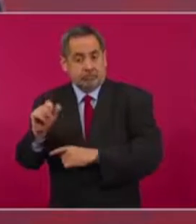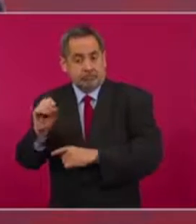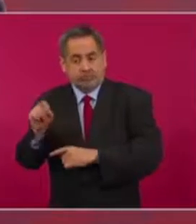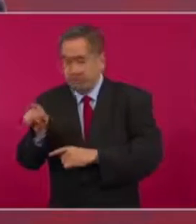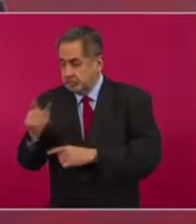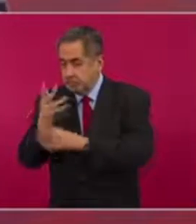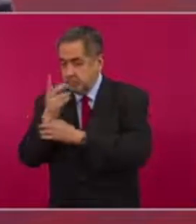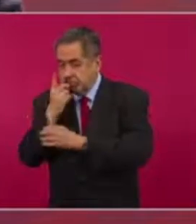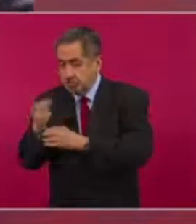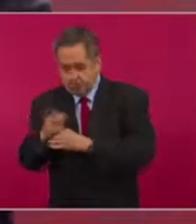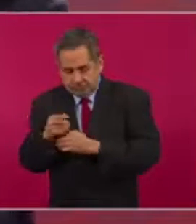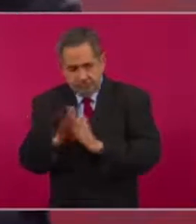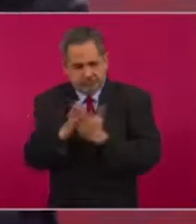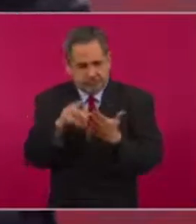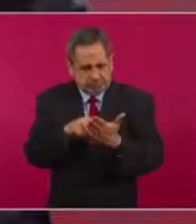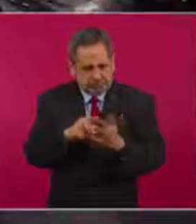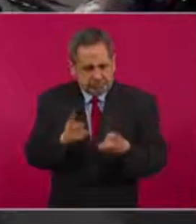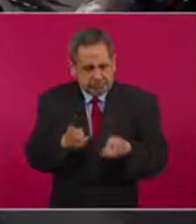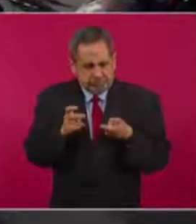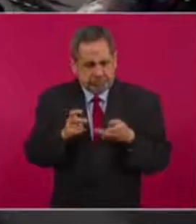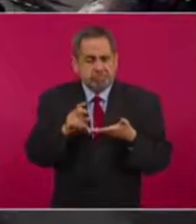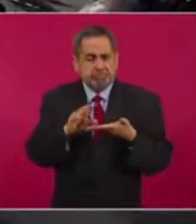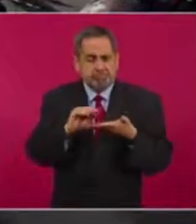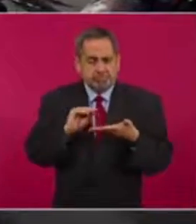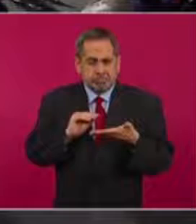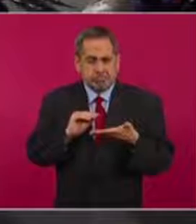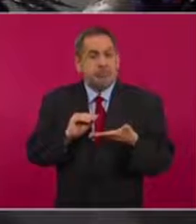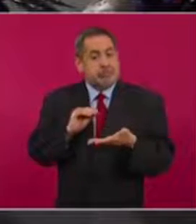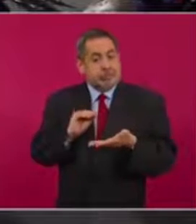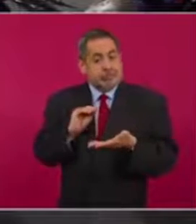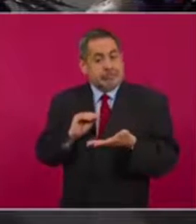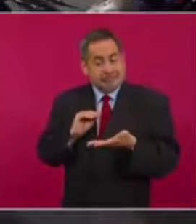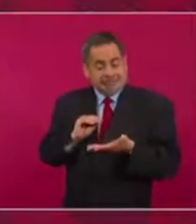retomé. Incluso lo pongo en la carta